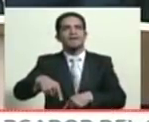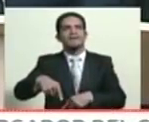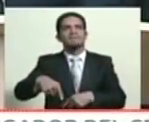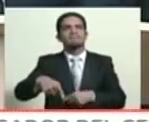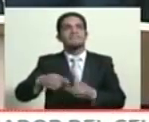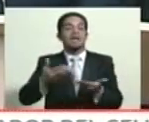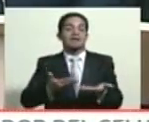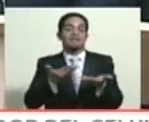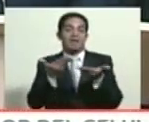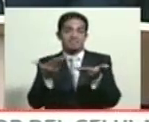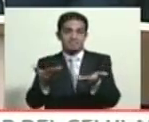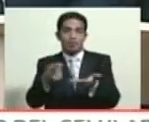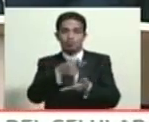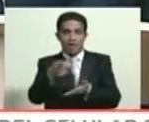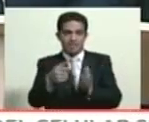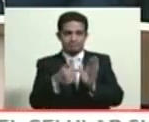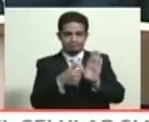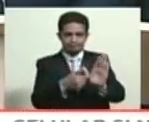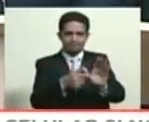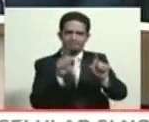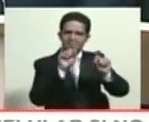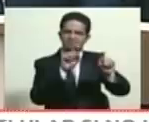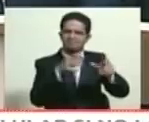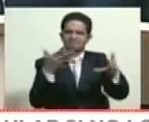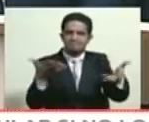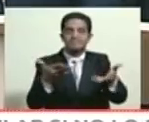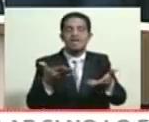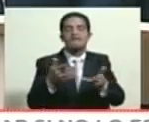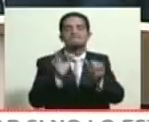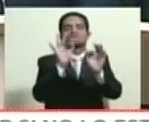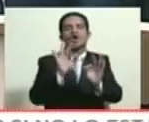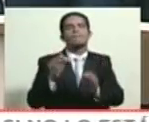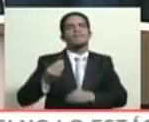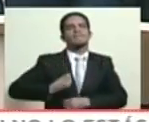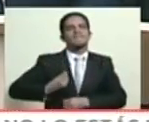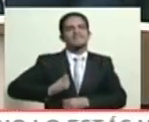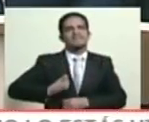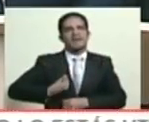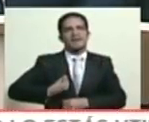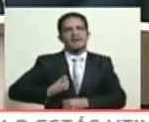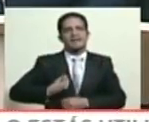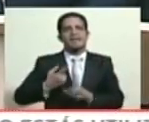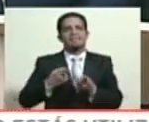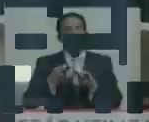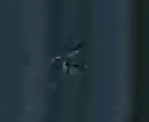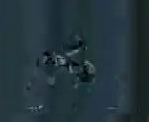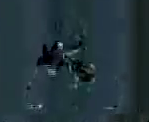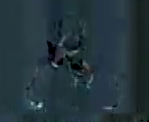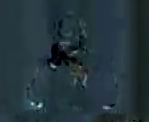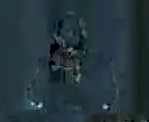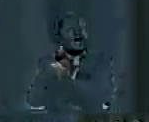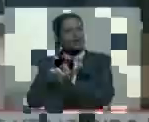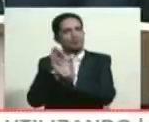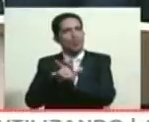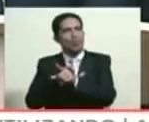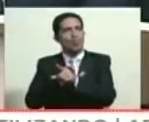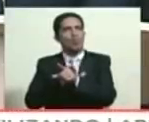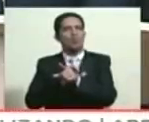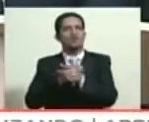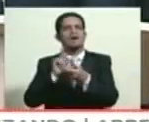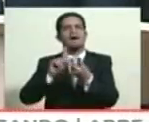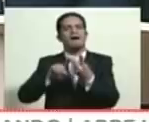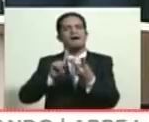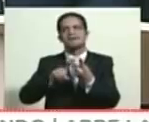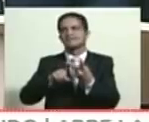una lección de vida, una lección de ternura, una lección